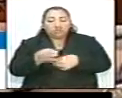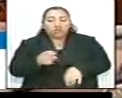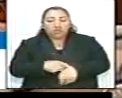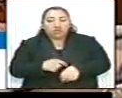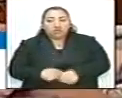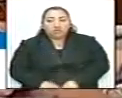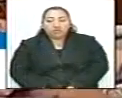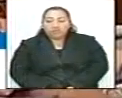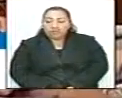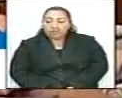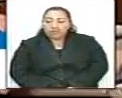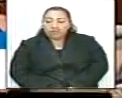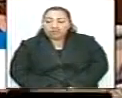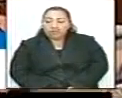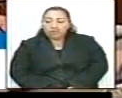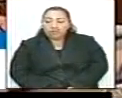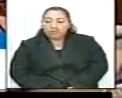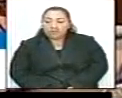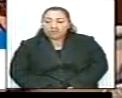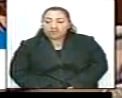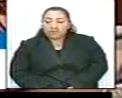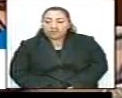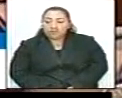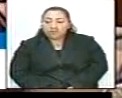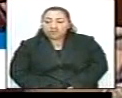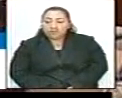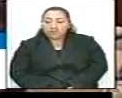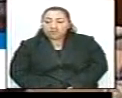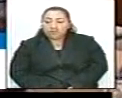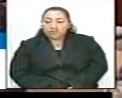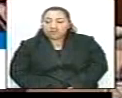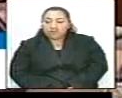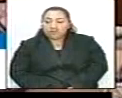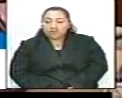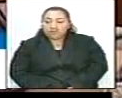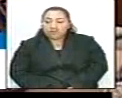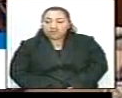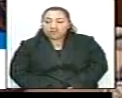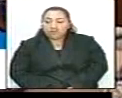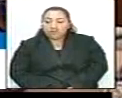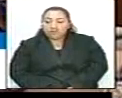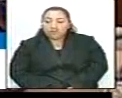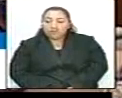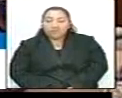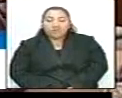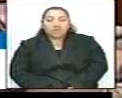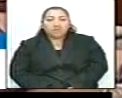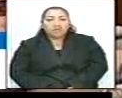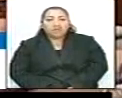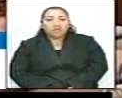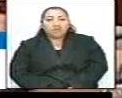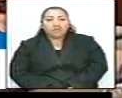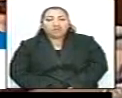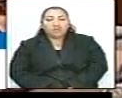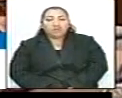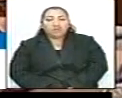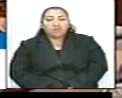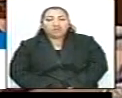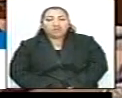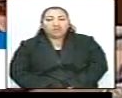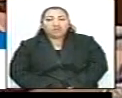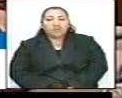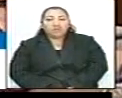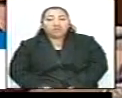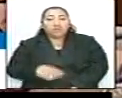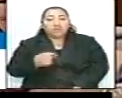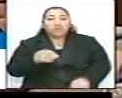recurso económico que se tiene ya. Entonces, así por el estilo, hay un sinnúmero de ciudades que merece, presidente, hacer un grupo de trabajo